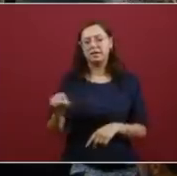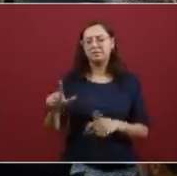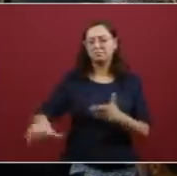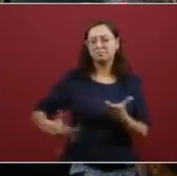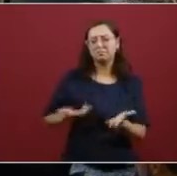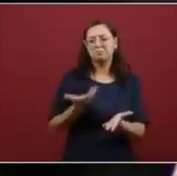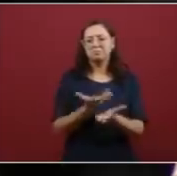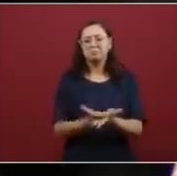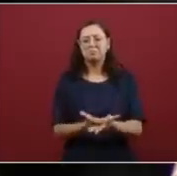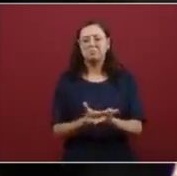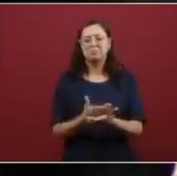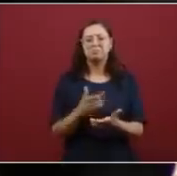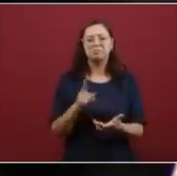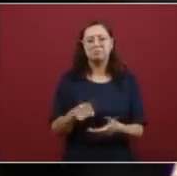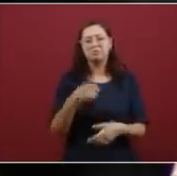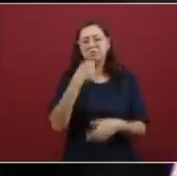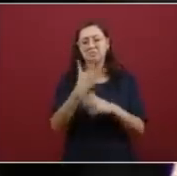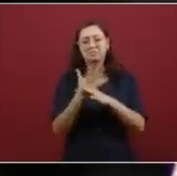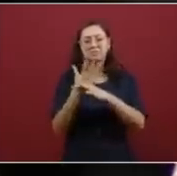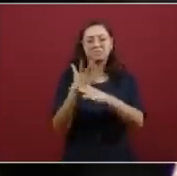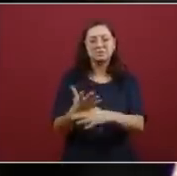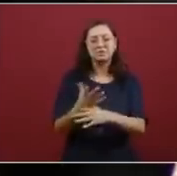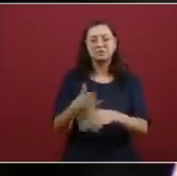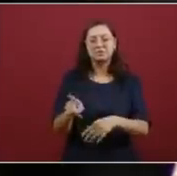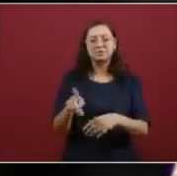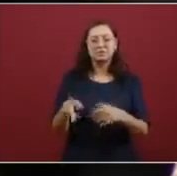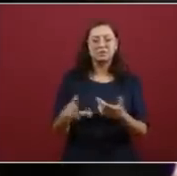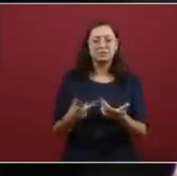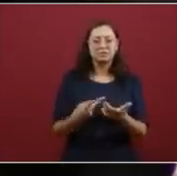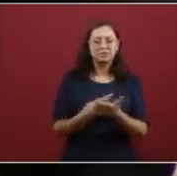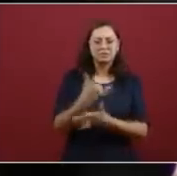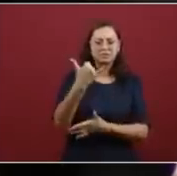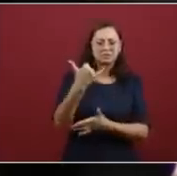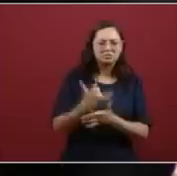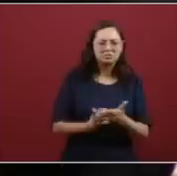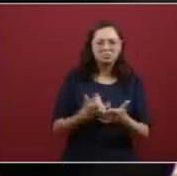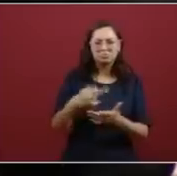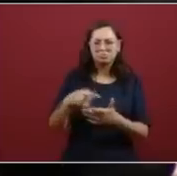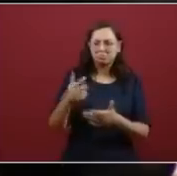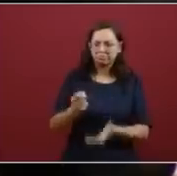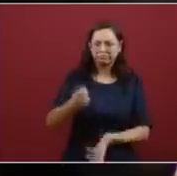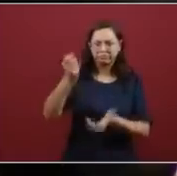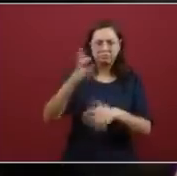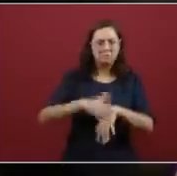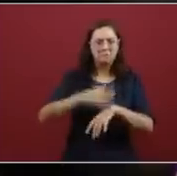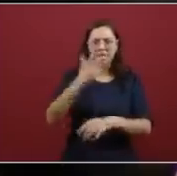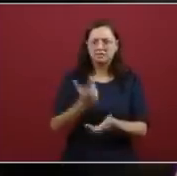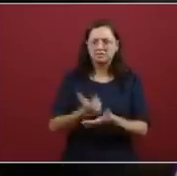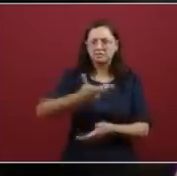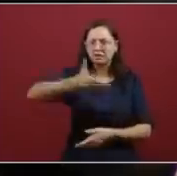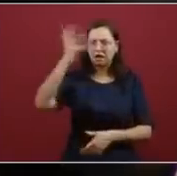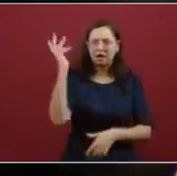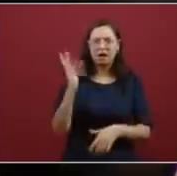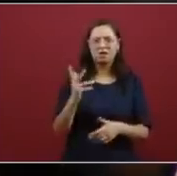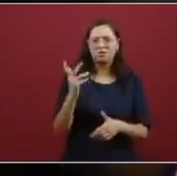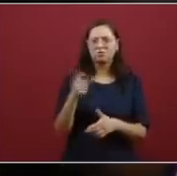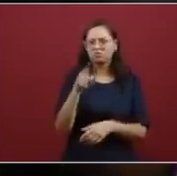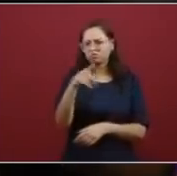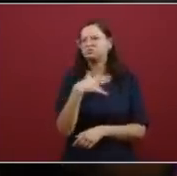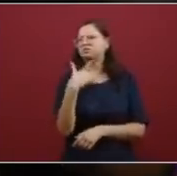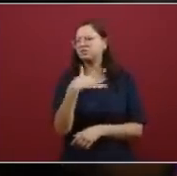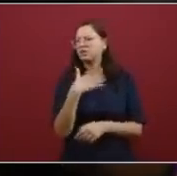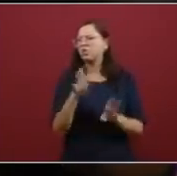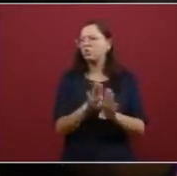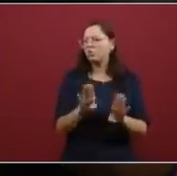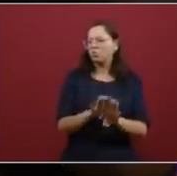donde dice que hay riesgos de que el proyecto se eleve varias veces el costo original. No sé cuál sea su opinión sobre este estudio. Y por otro